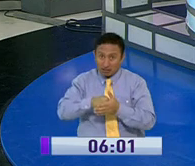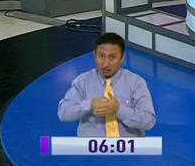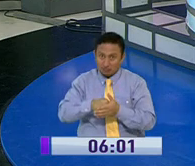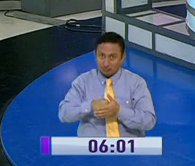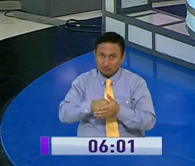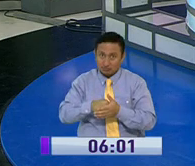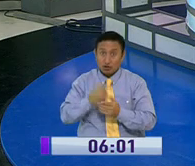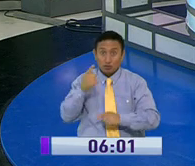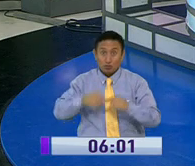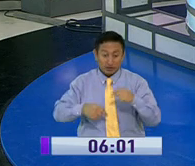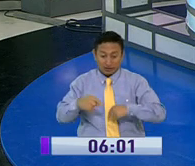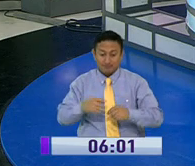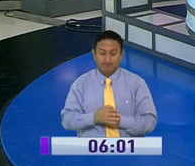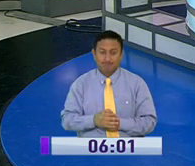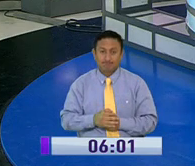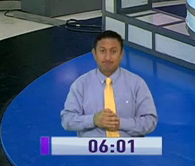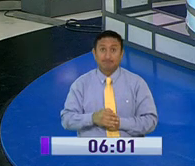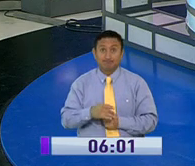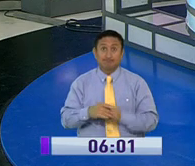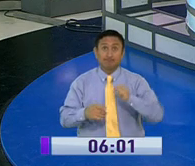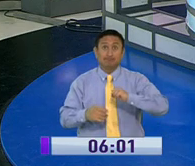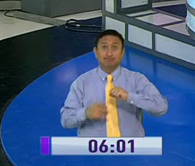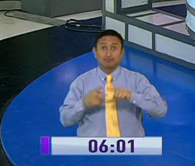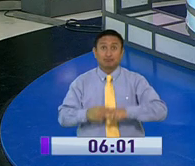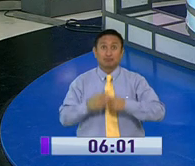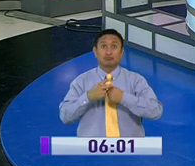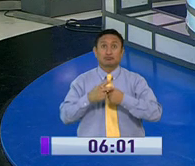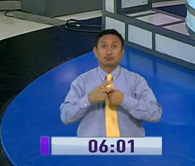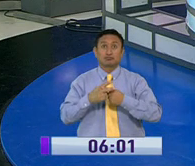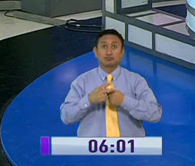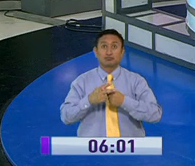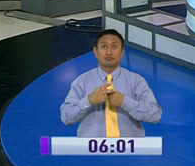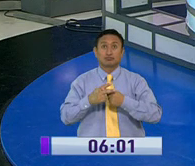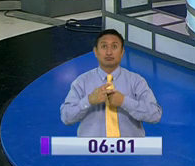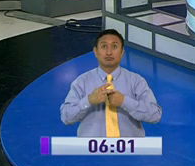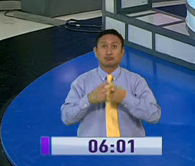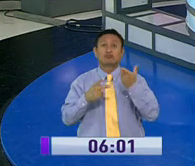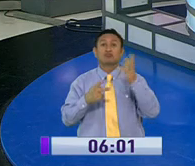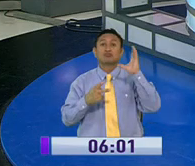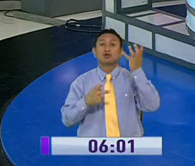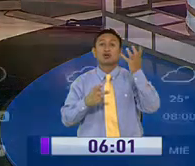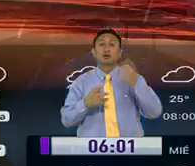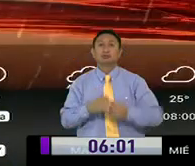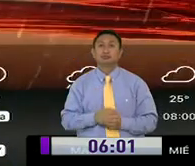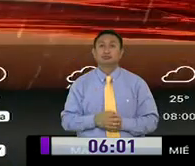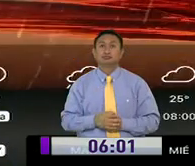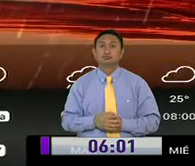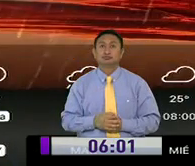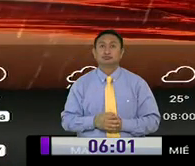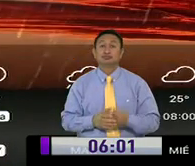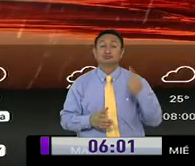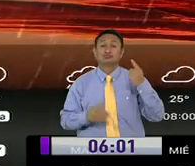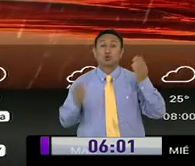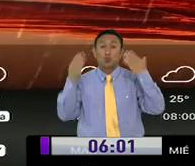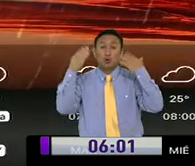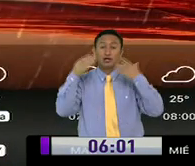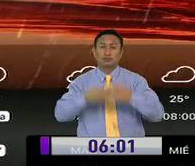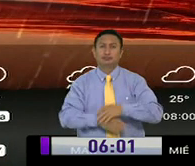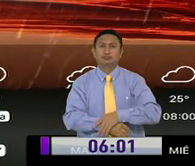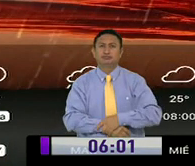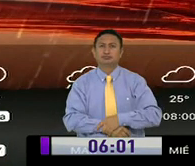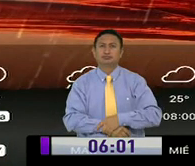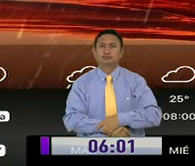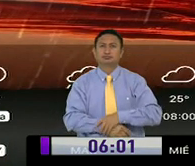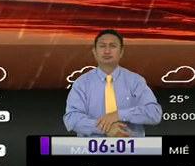restringida que nunca. Y precisamente con esa información vamos a arrancar en un momentito. Vamos a ver cómo está el clima en las otras provincias. Guayaquil, ahí está como amanece,